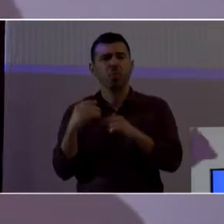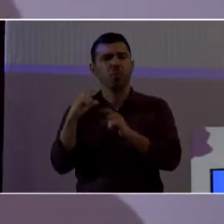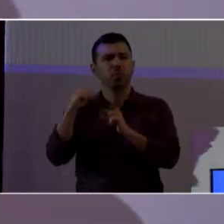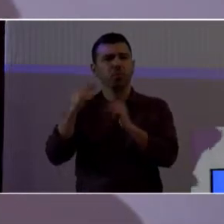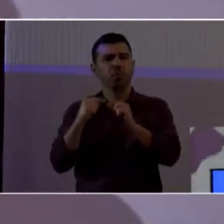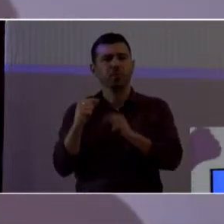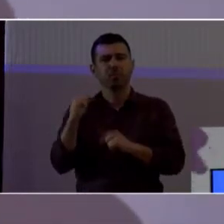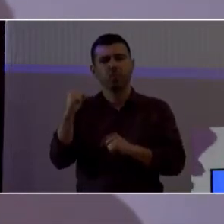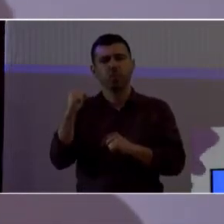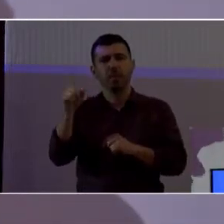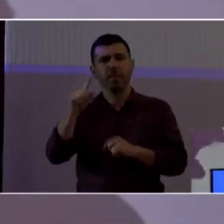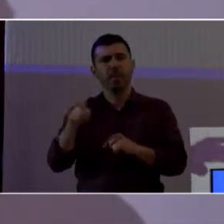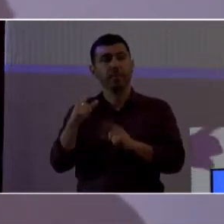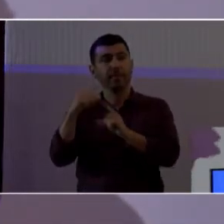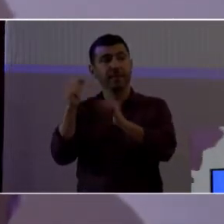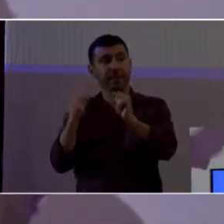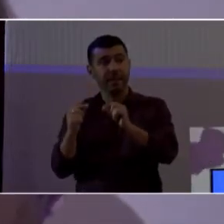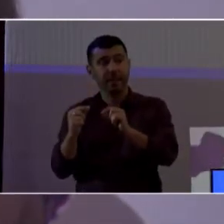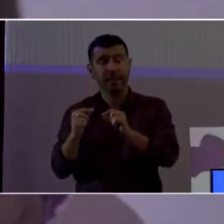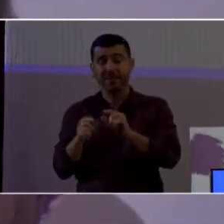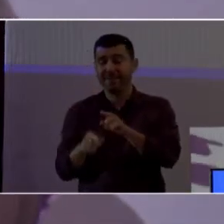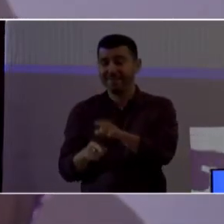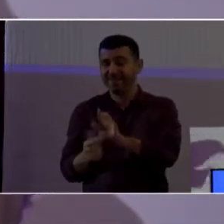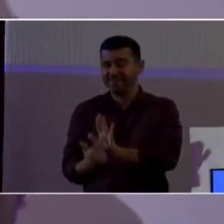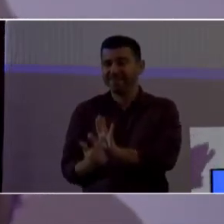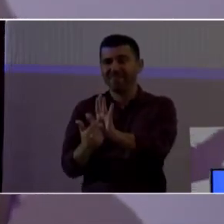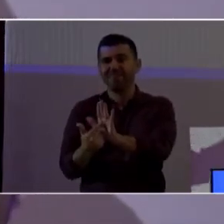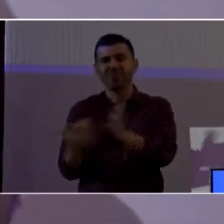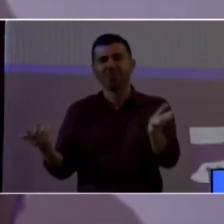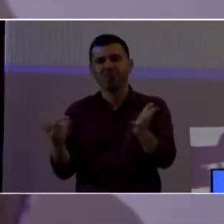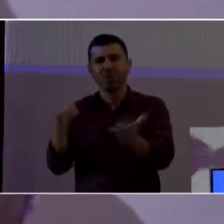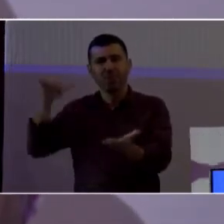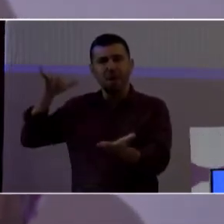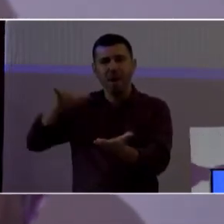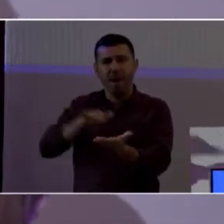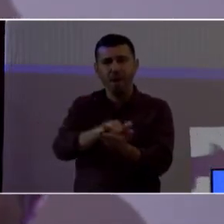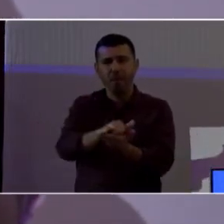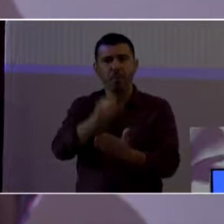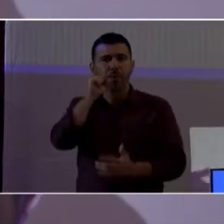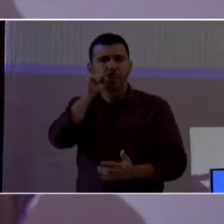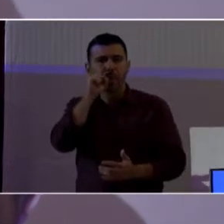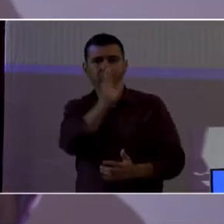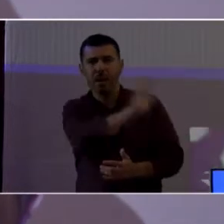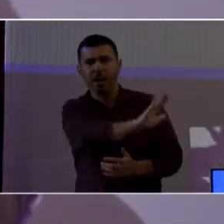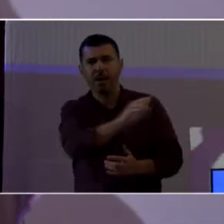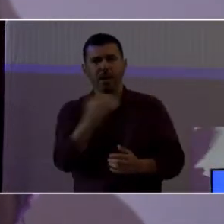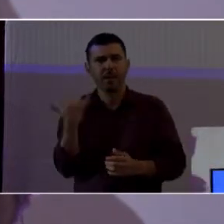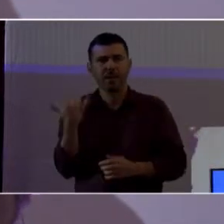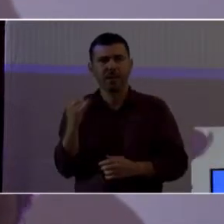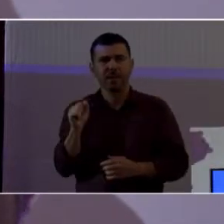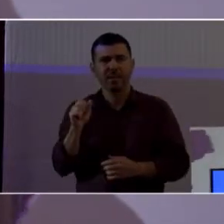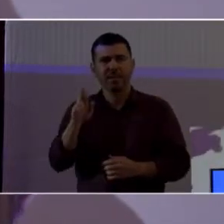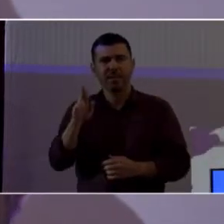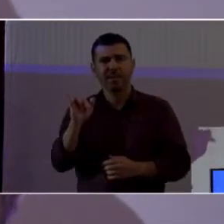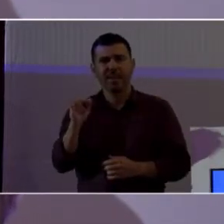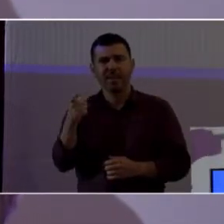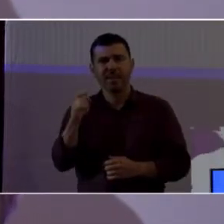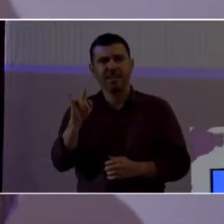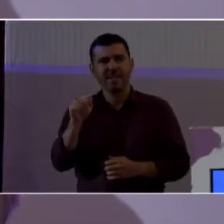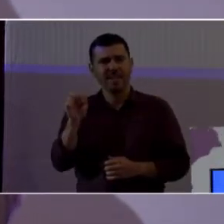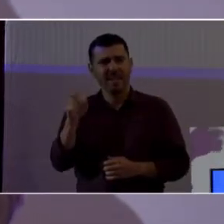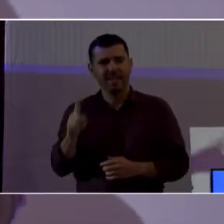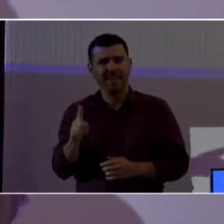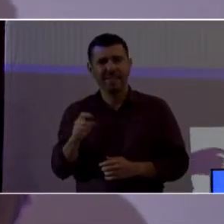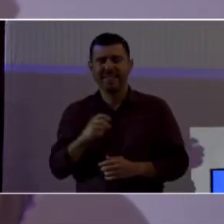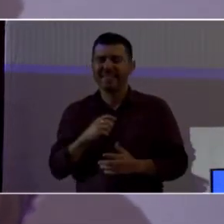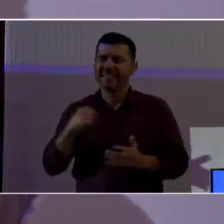vitrina súper espectacular en el aeropuerto de Barranca Bermeja, Yariguíes, y desafortunadamente